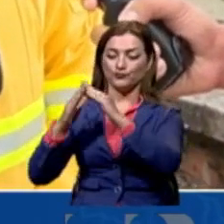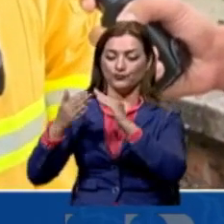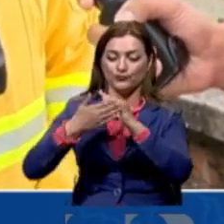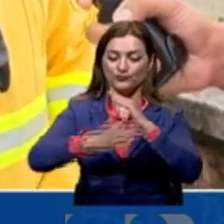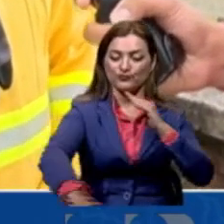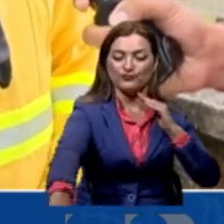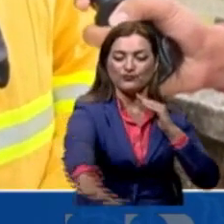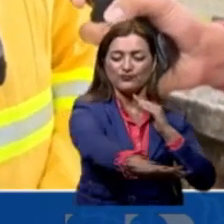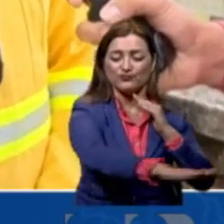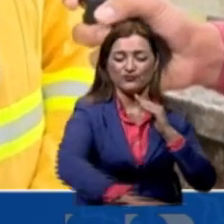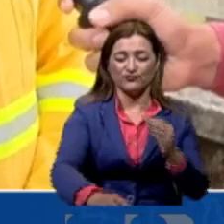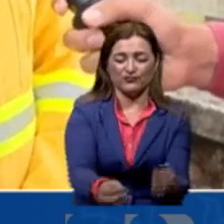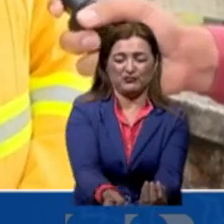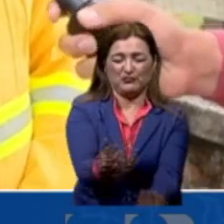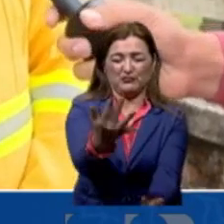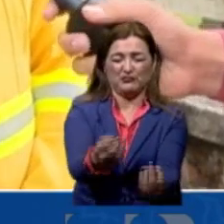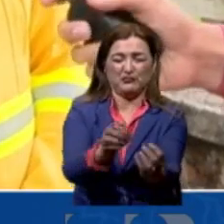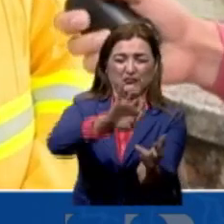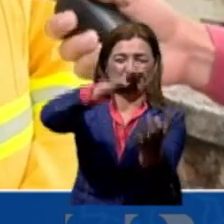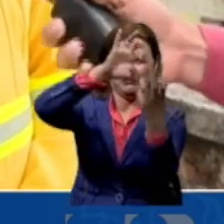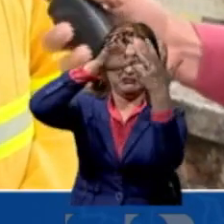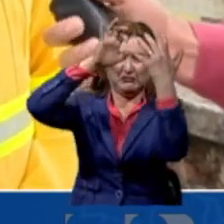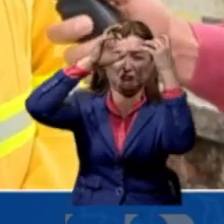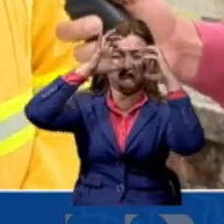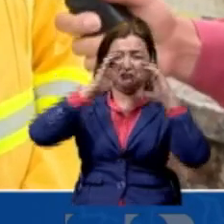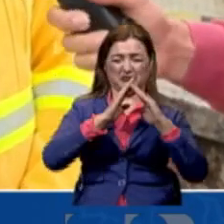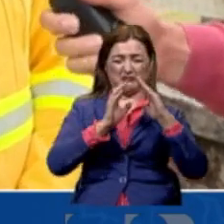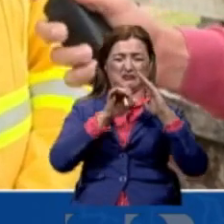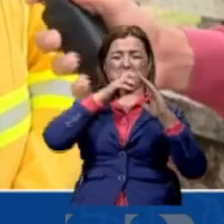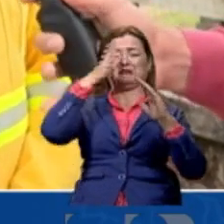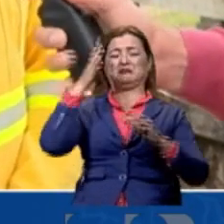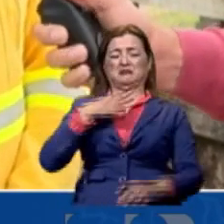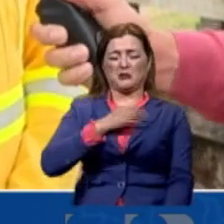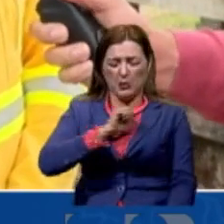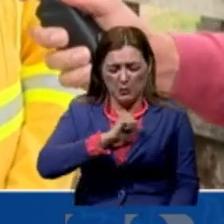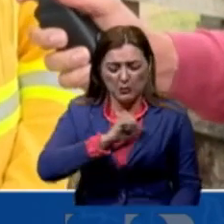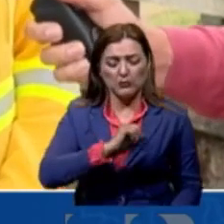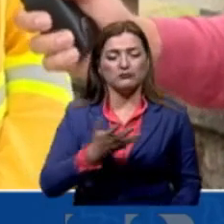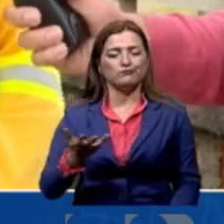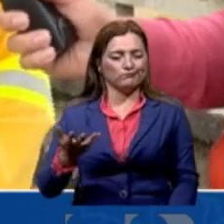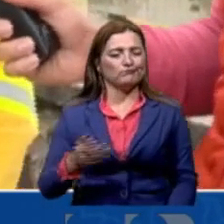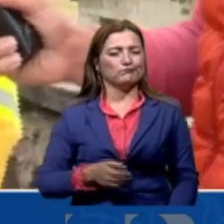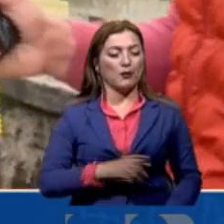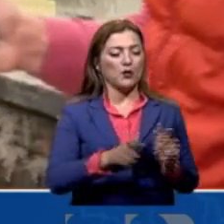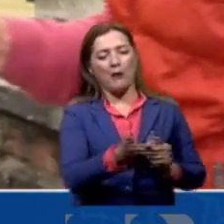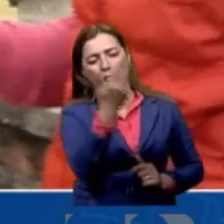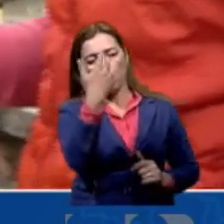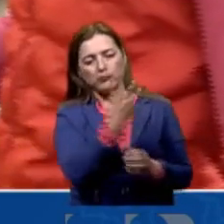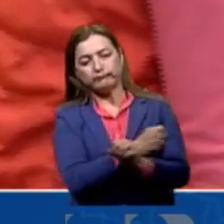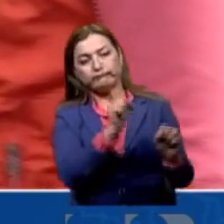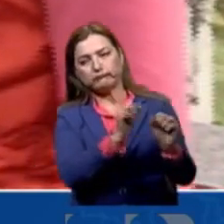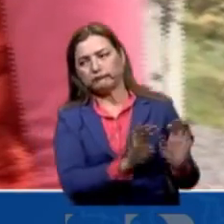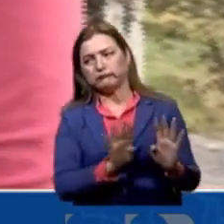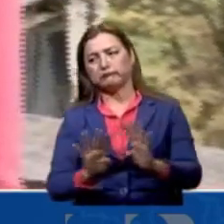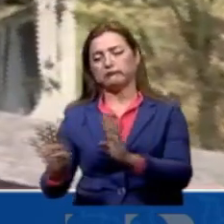humo que ascendió era molestoso y tedioso para toda la comunidad que estaba aquí en el sector, por lo que se procedió a evacuarles. De